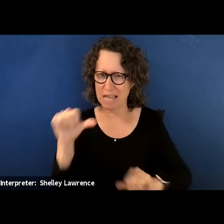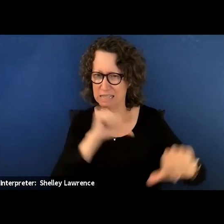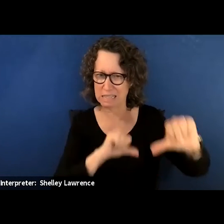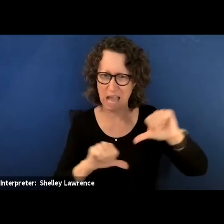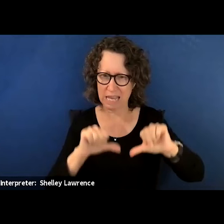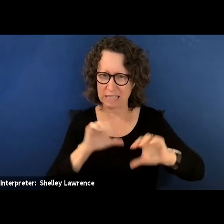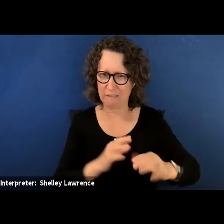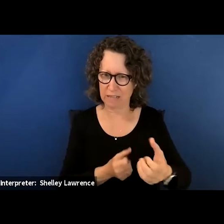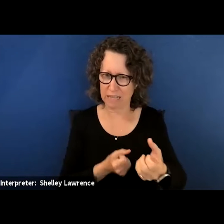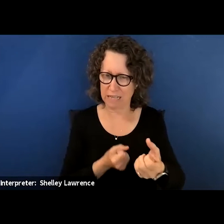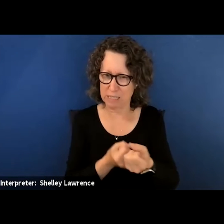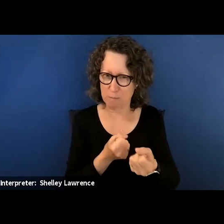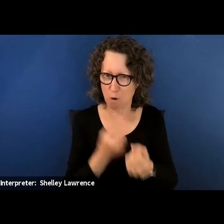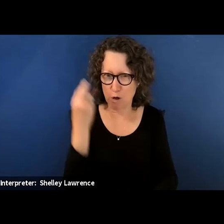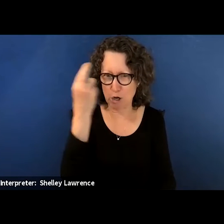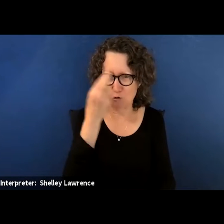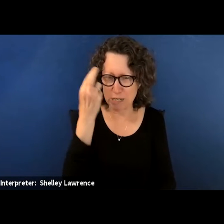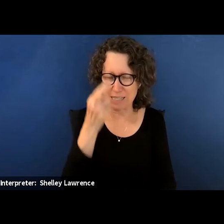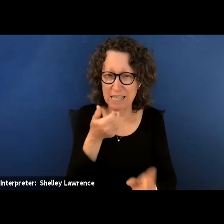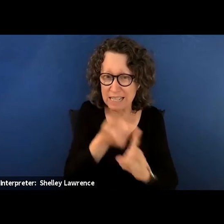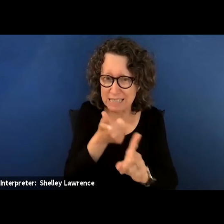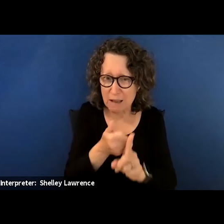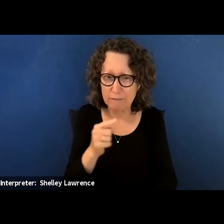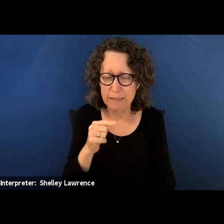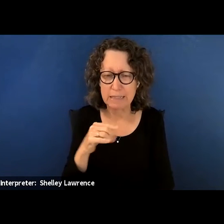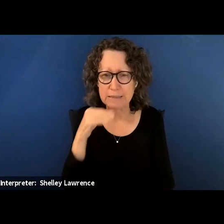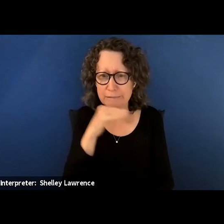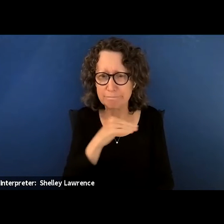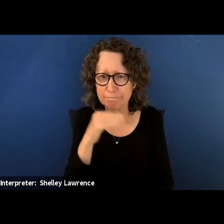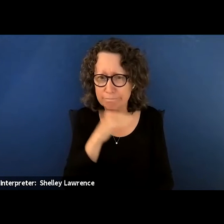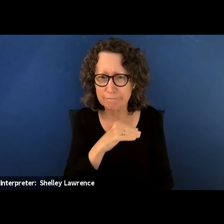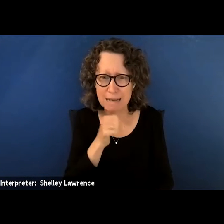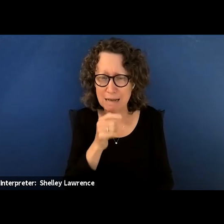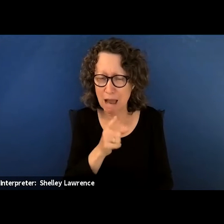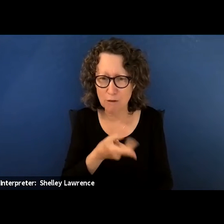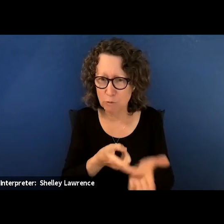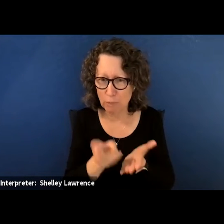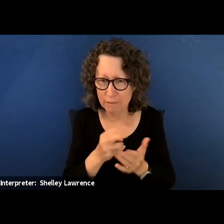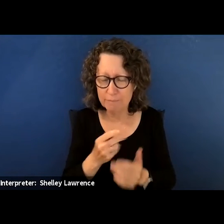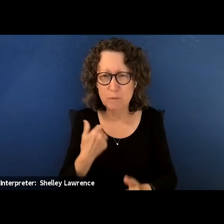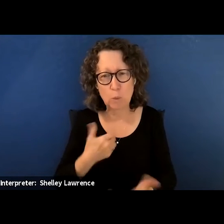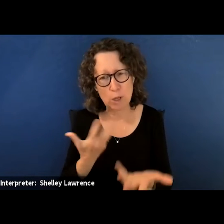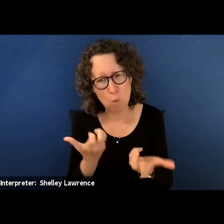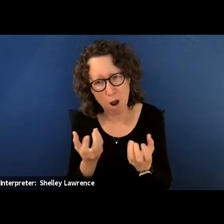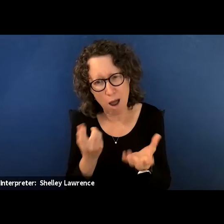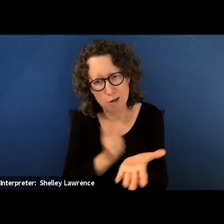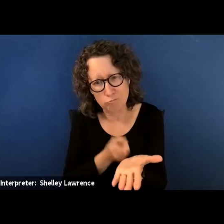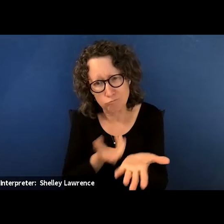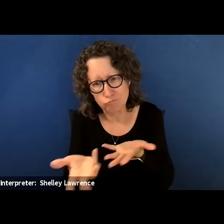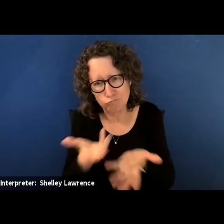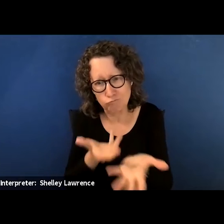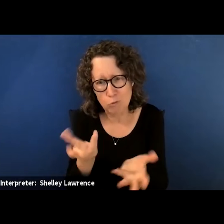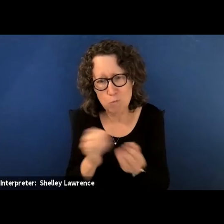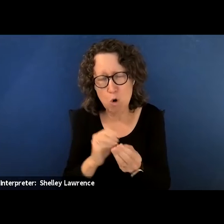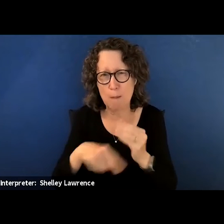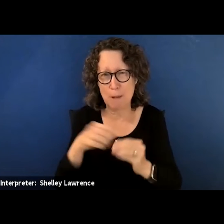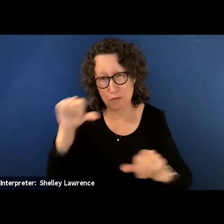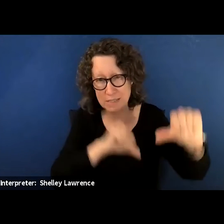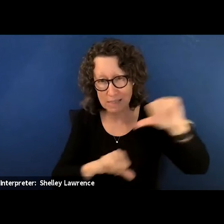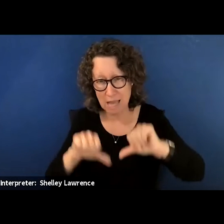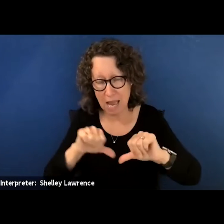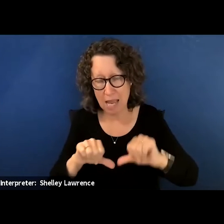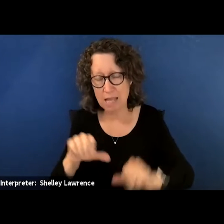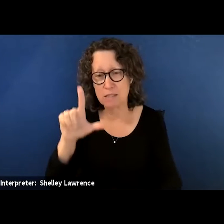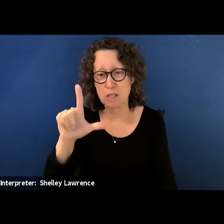agenda que tiene información científica que es falsa. Entonces queremos hablar